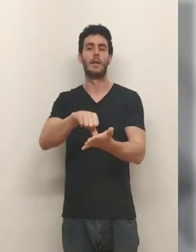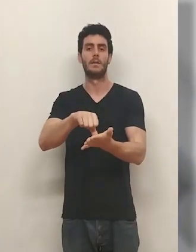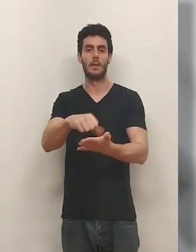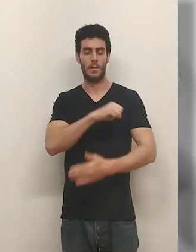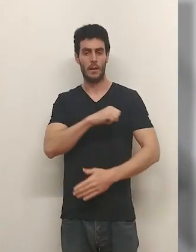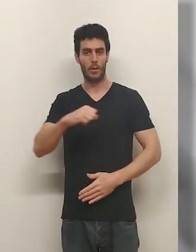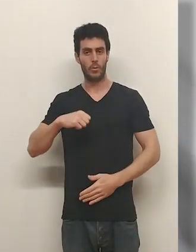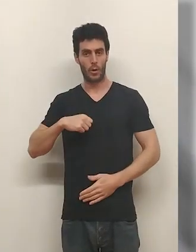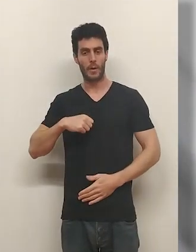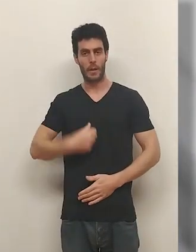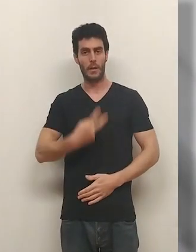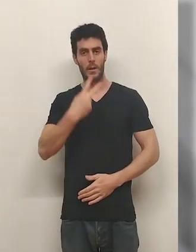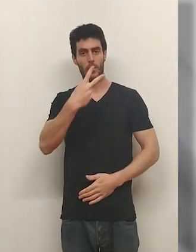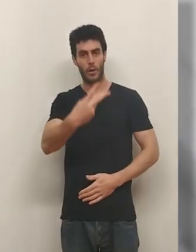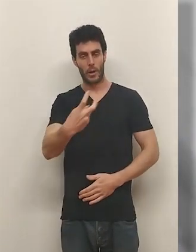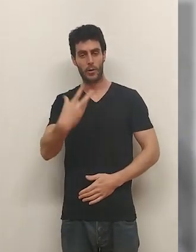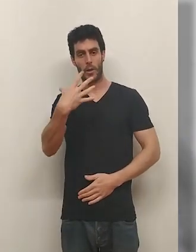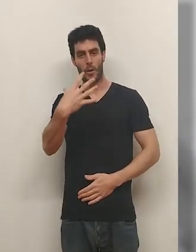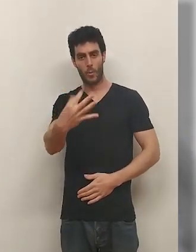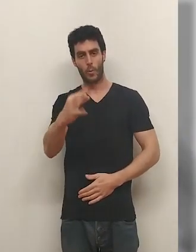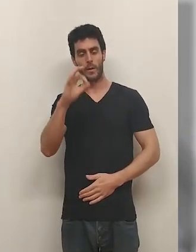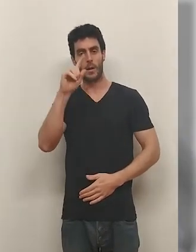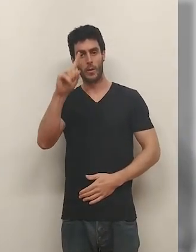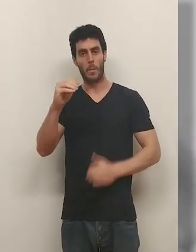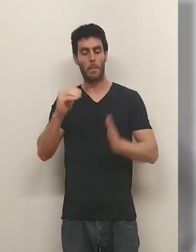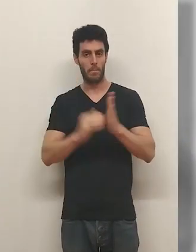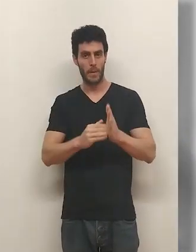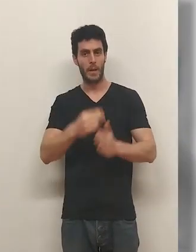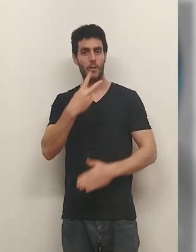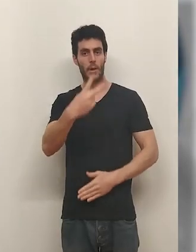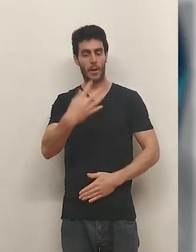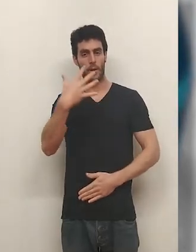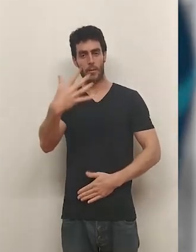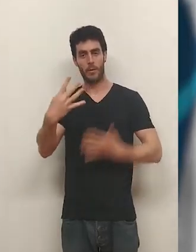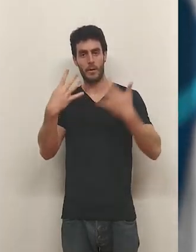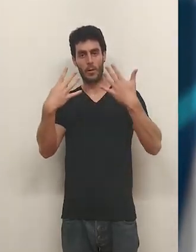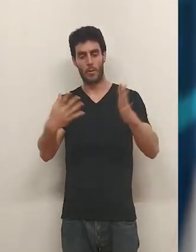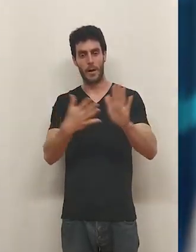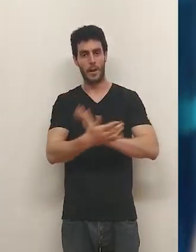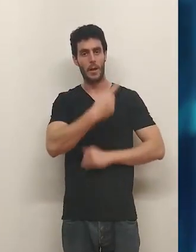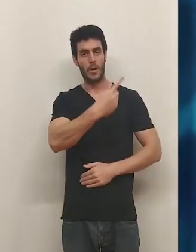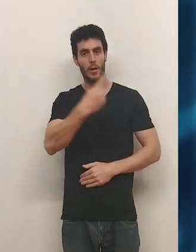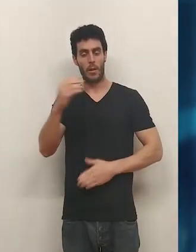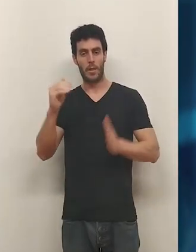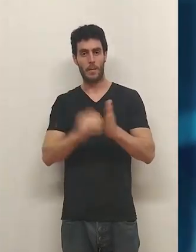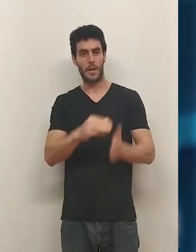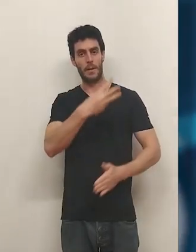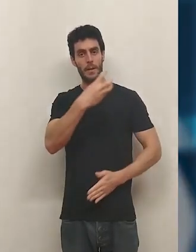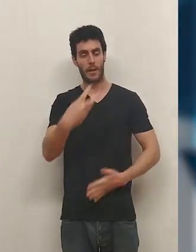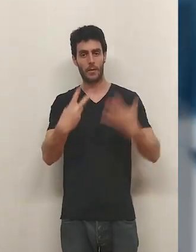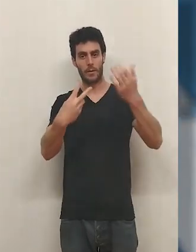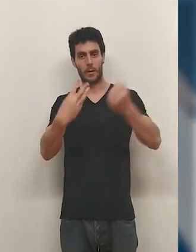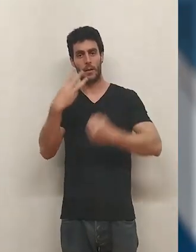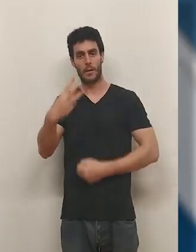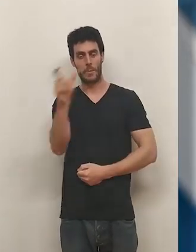y en la autonómica 251.859. Hay 11.373